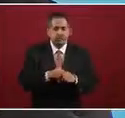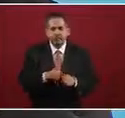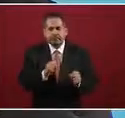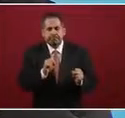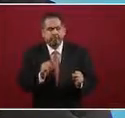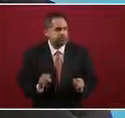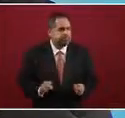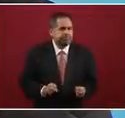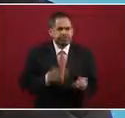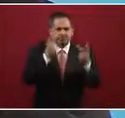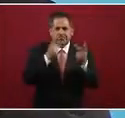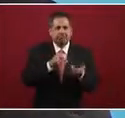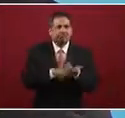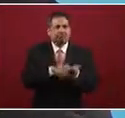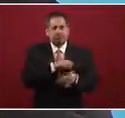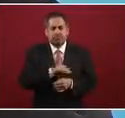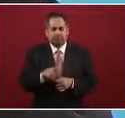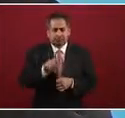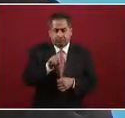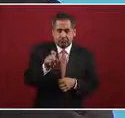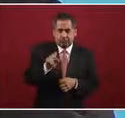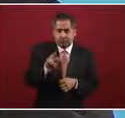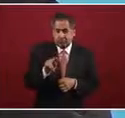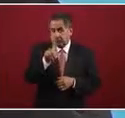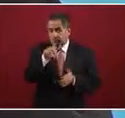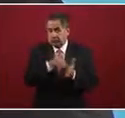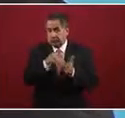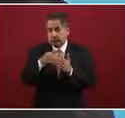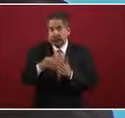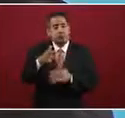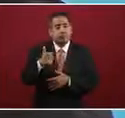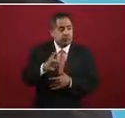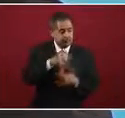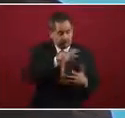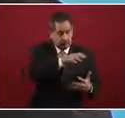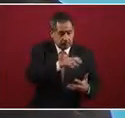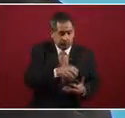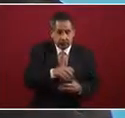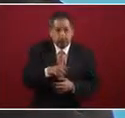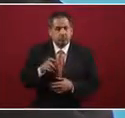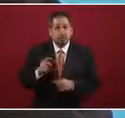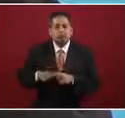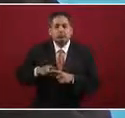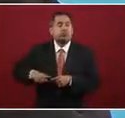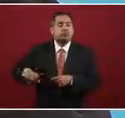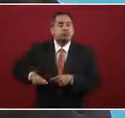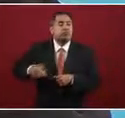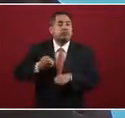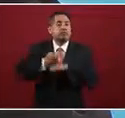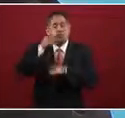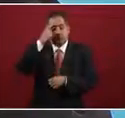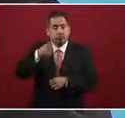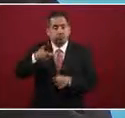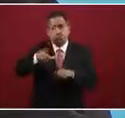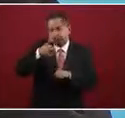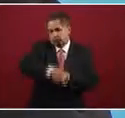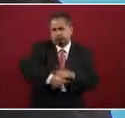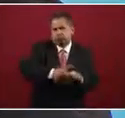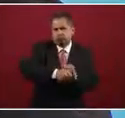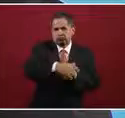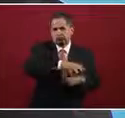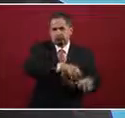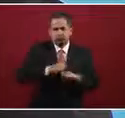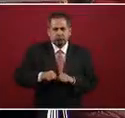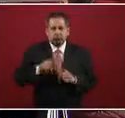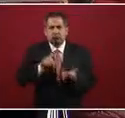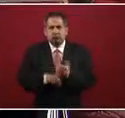SAE en alrededor de 181 millones de pesos. Esto fue una adjudicación directa al gobierno del Estado de México en 2004